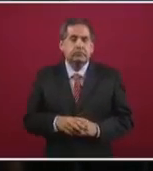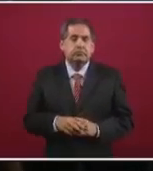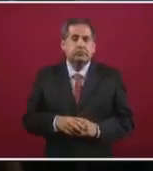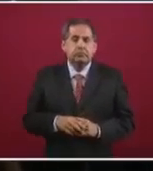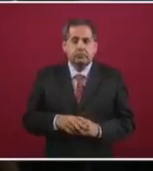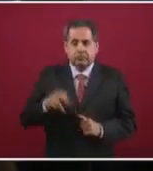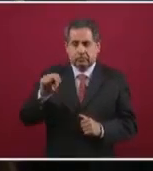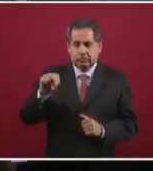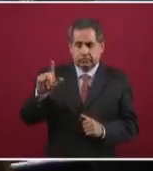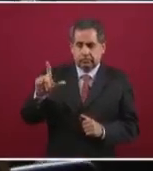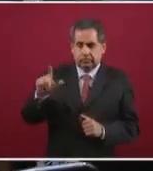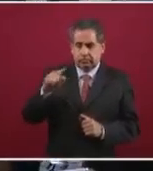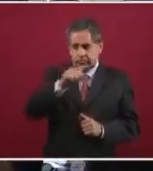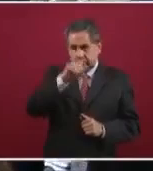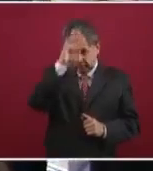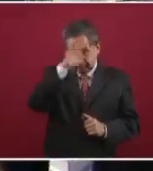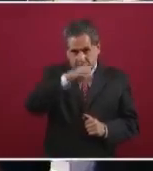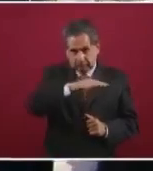Nuevo León